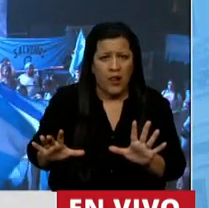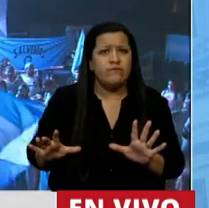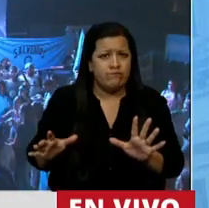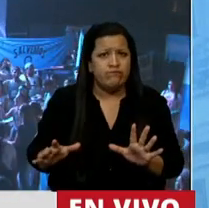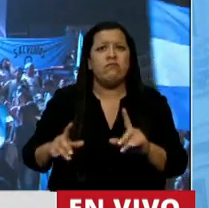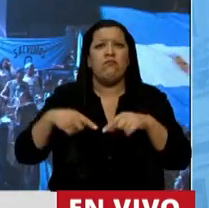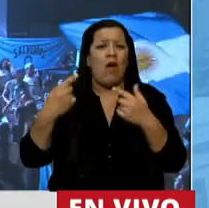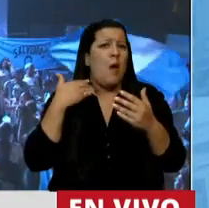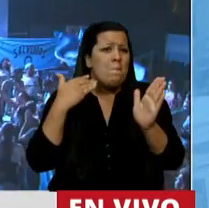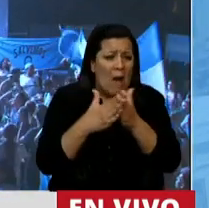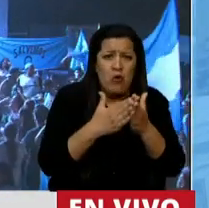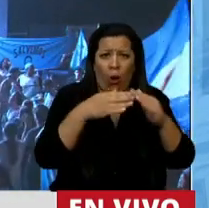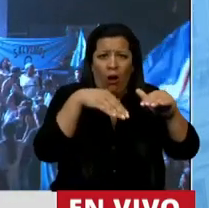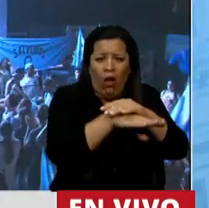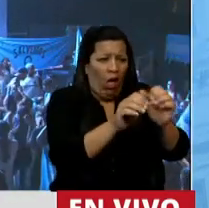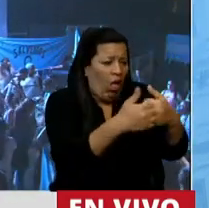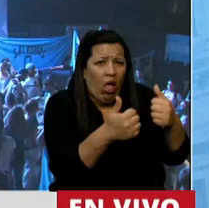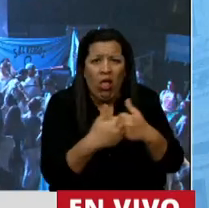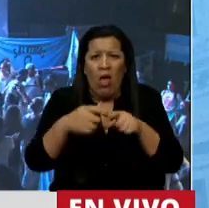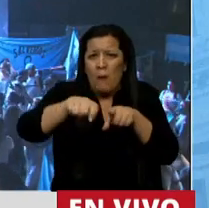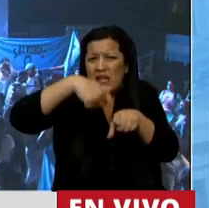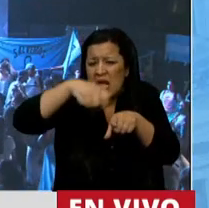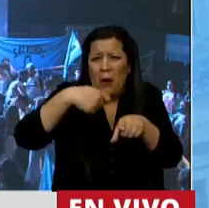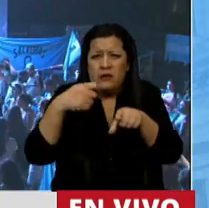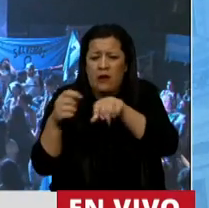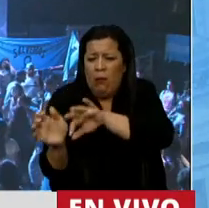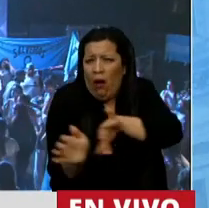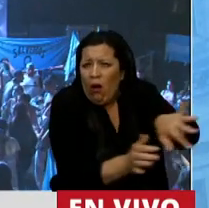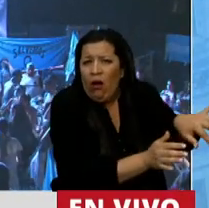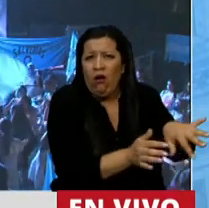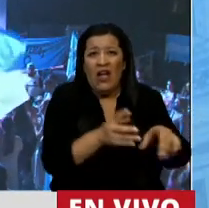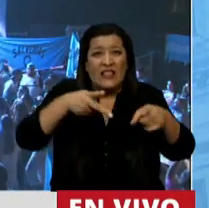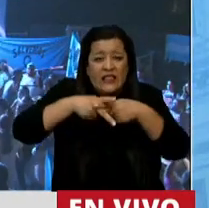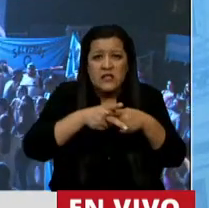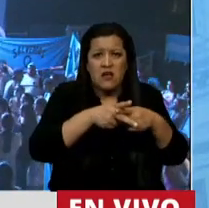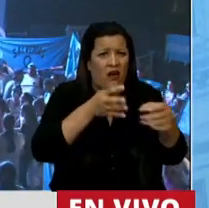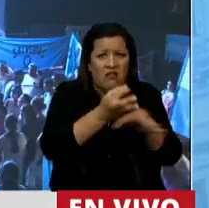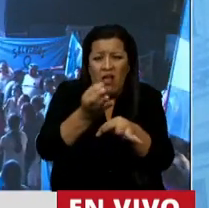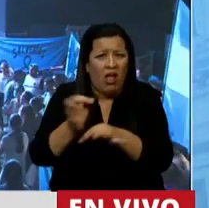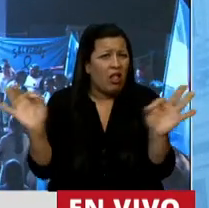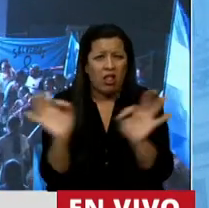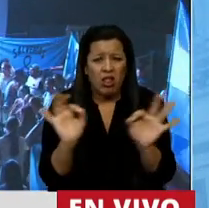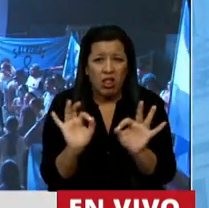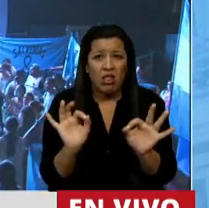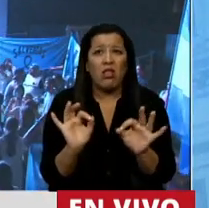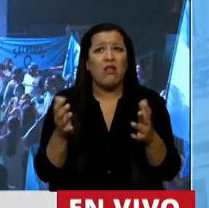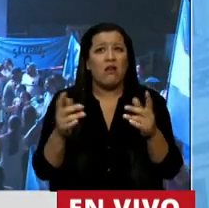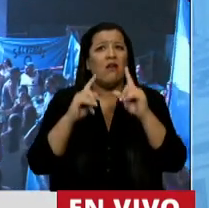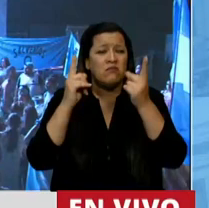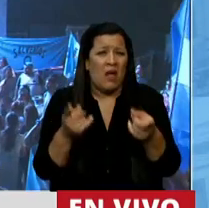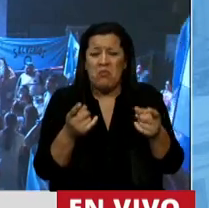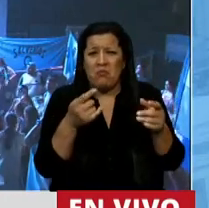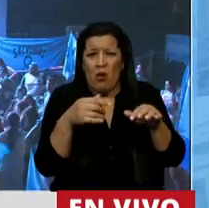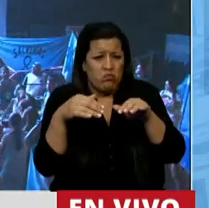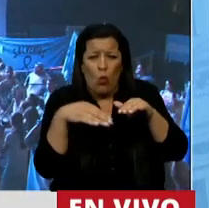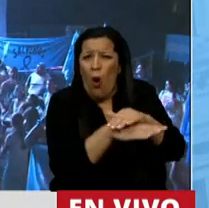se escondieron manuales, se escondieron preservativos, se escondieron talleres, y en realidad se escondió tierra bajo la